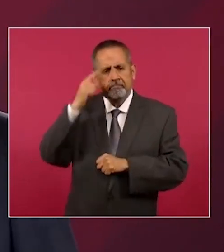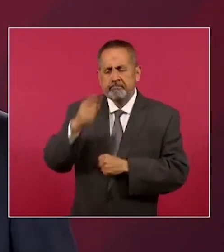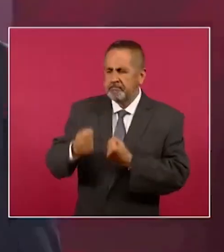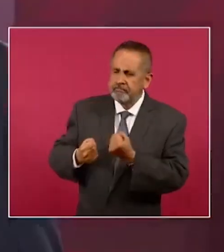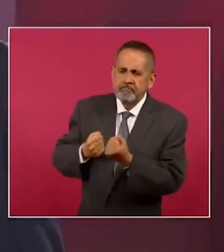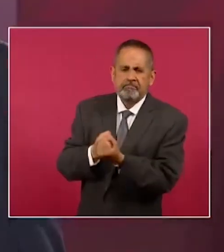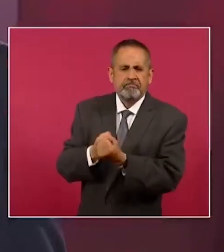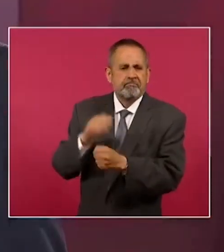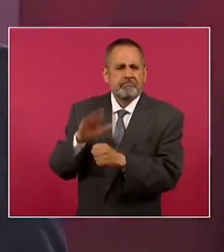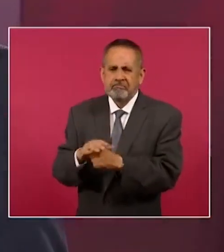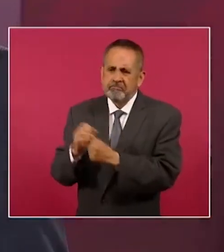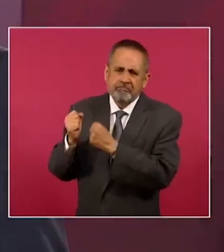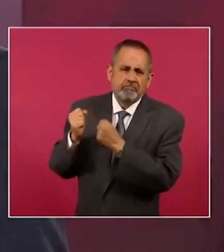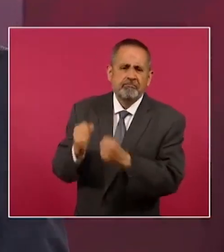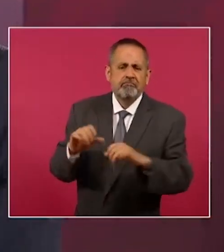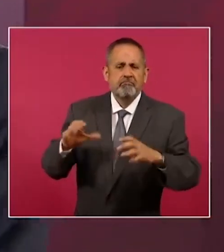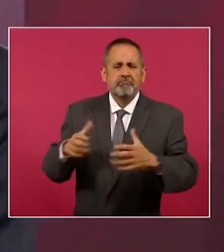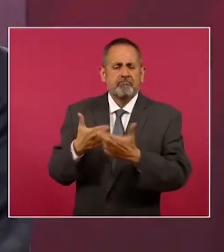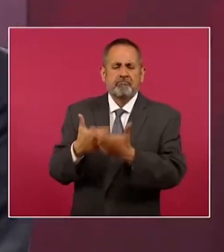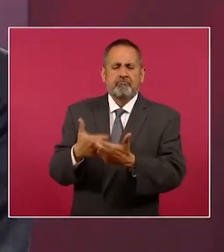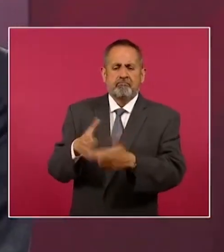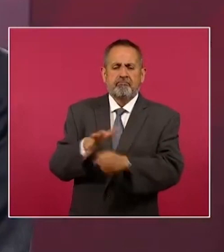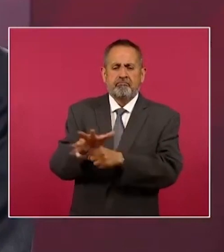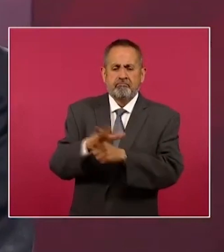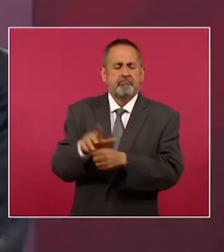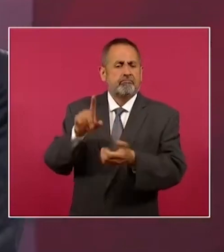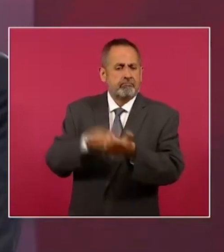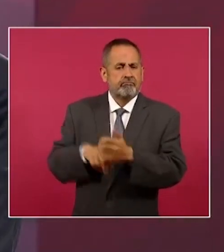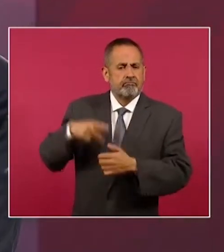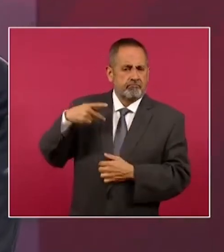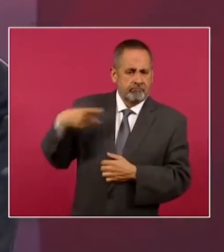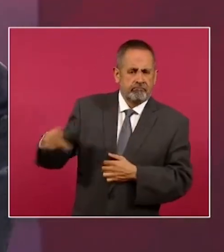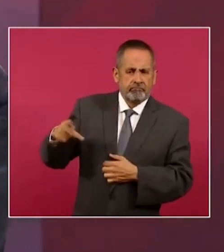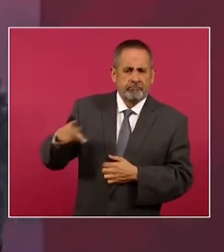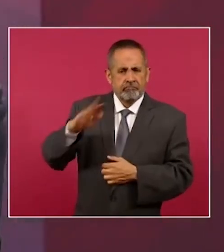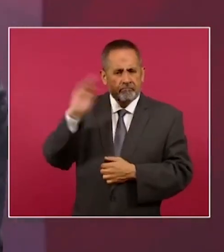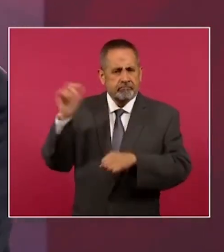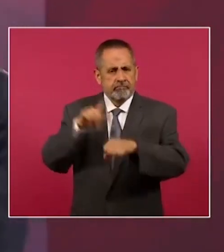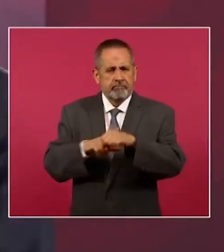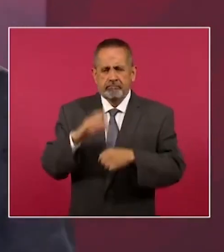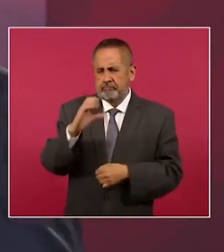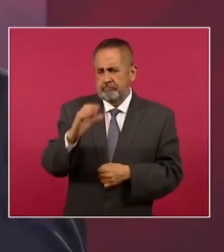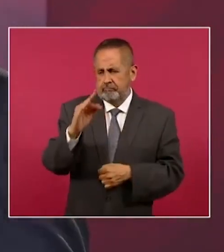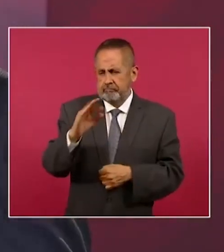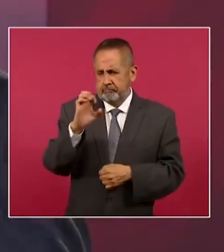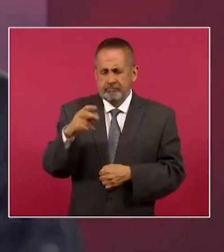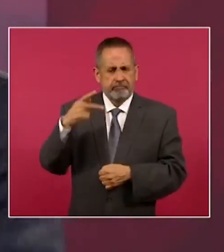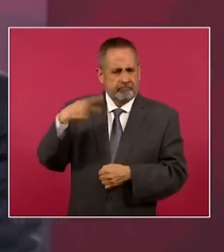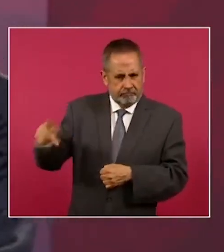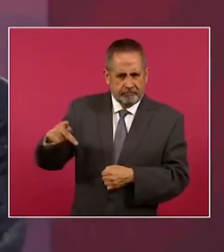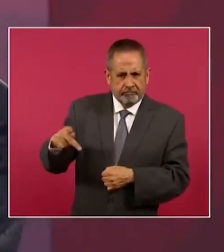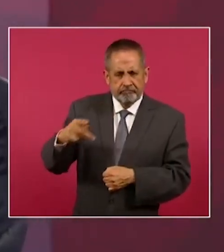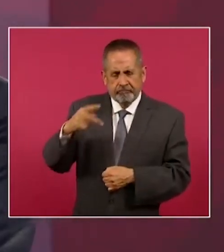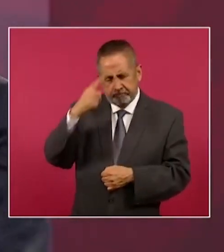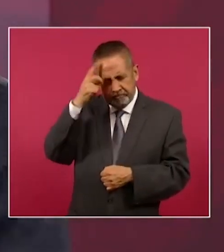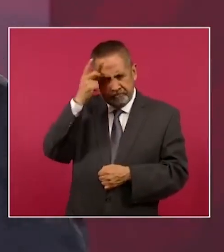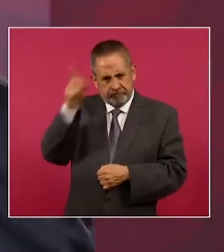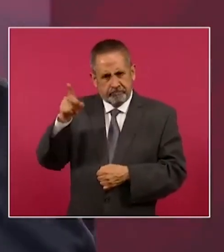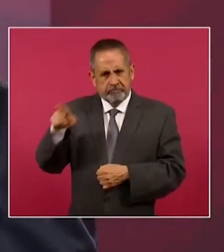fortalecer a la empresa pública Comisión Federal de Electricidad y de esta